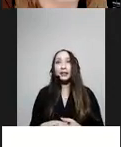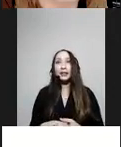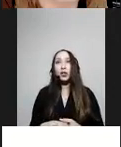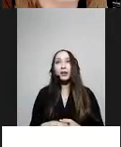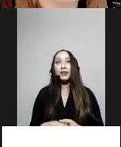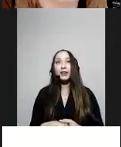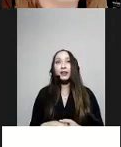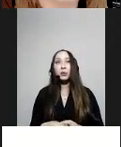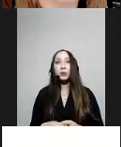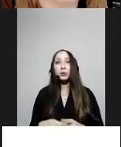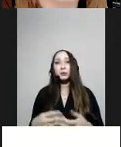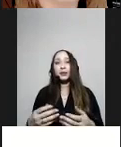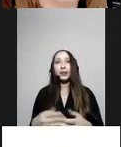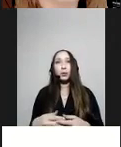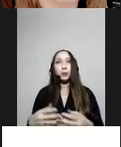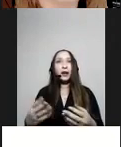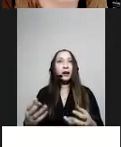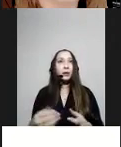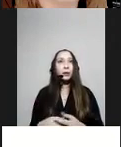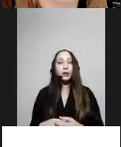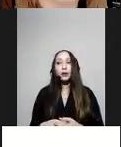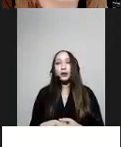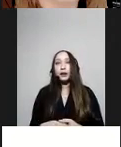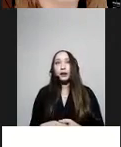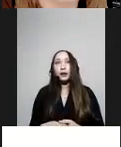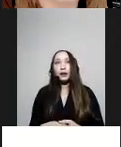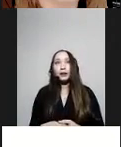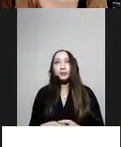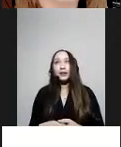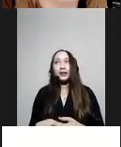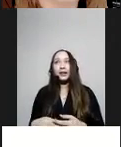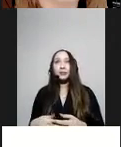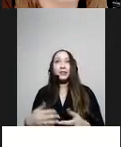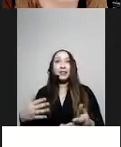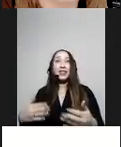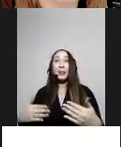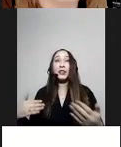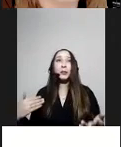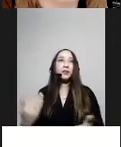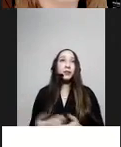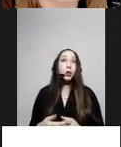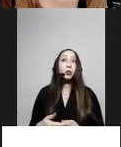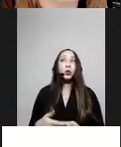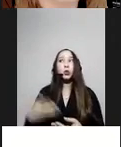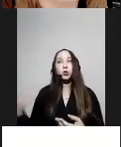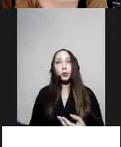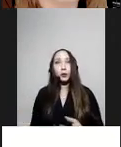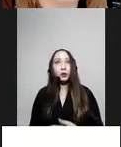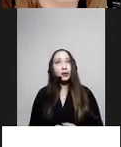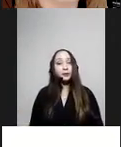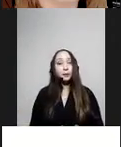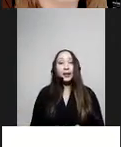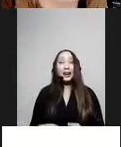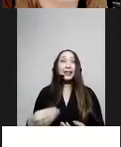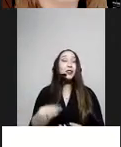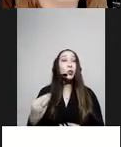dice comentarios inapropiados, la trata despectivamente con otros